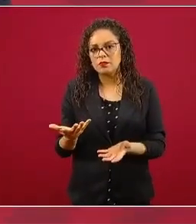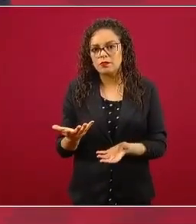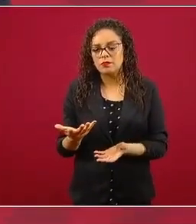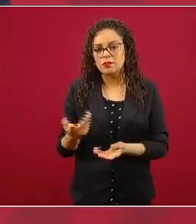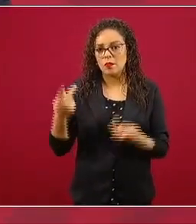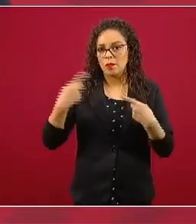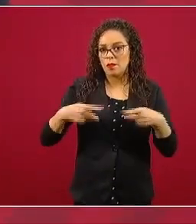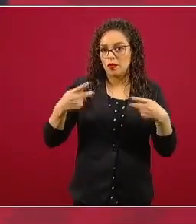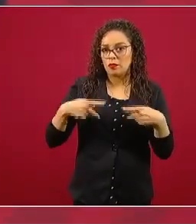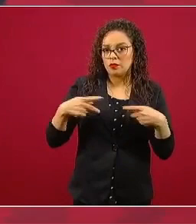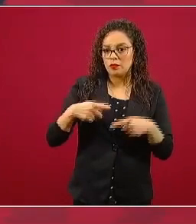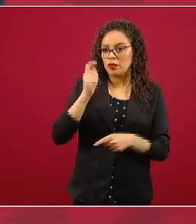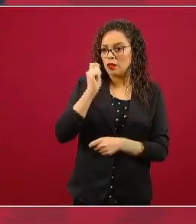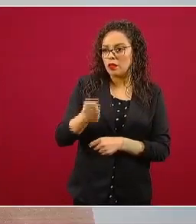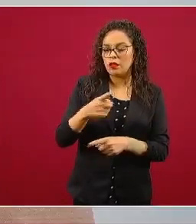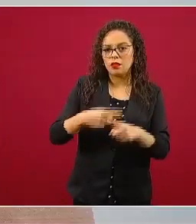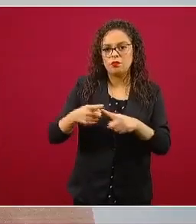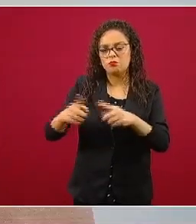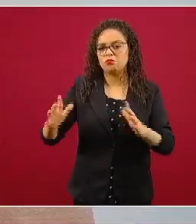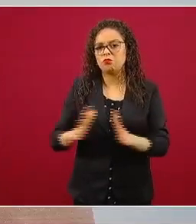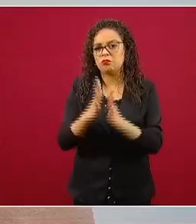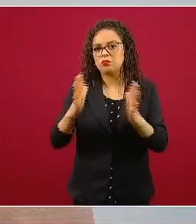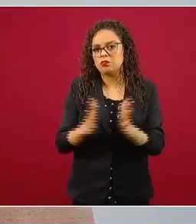quiénes participaron,